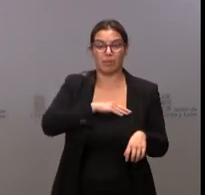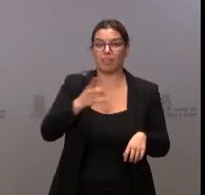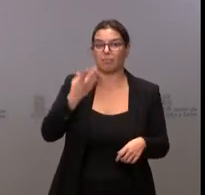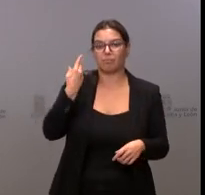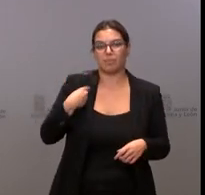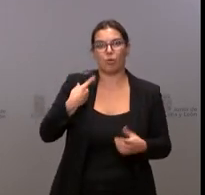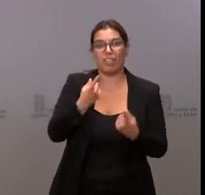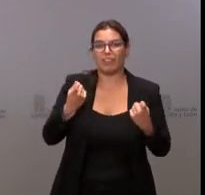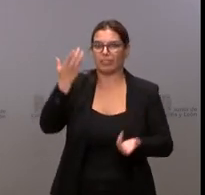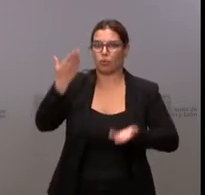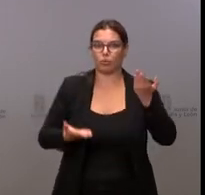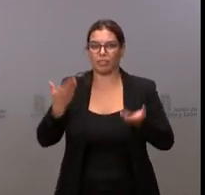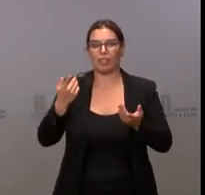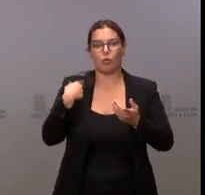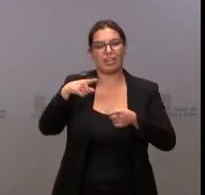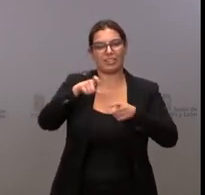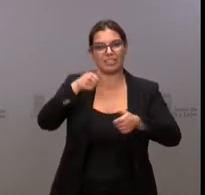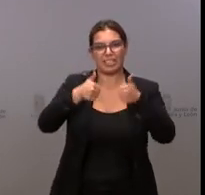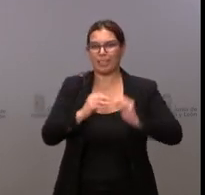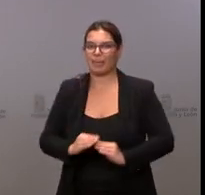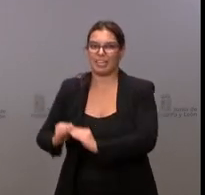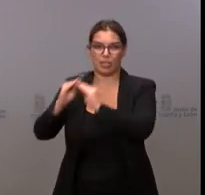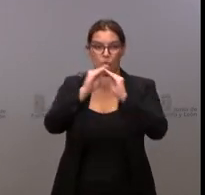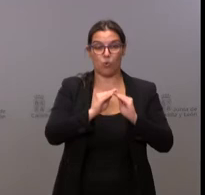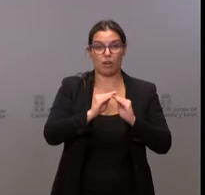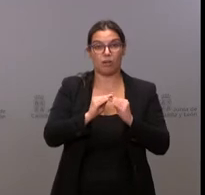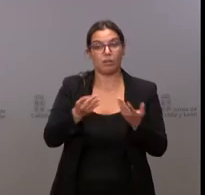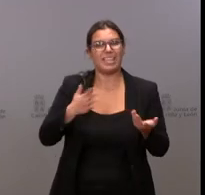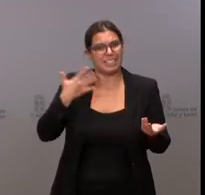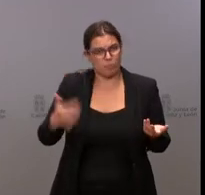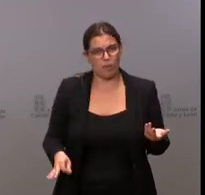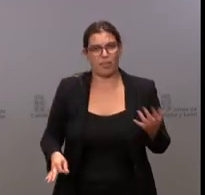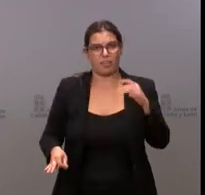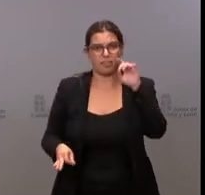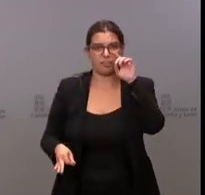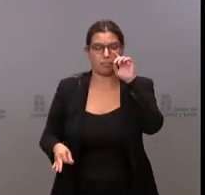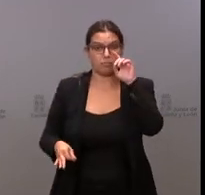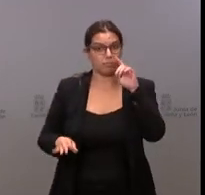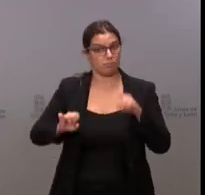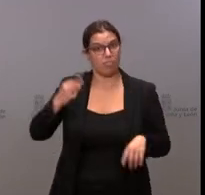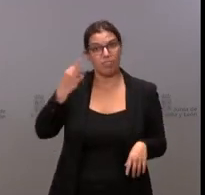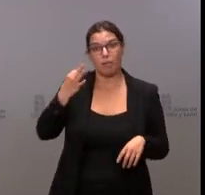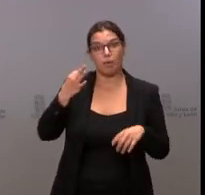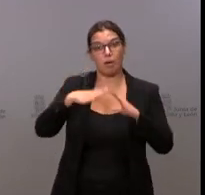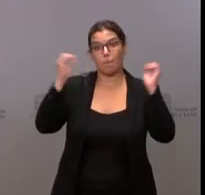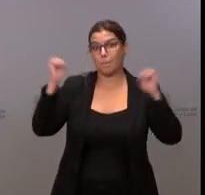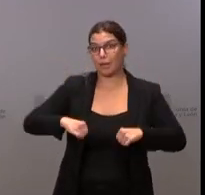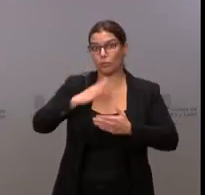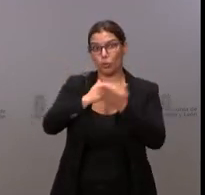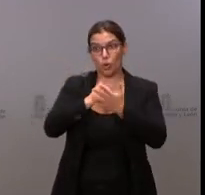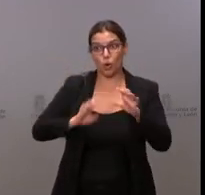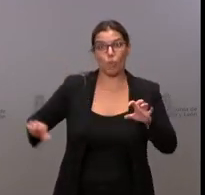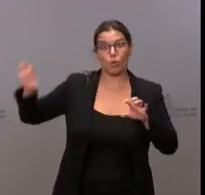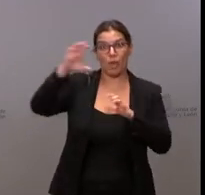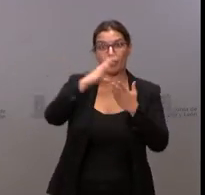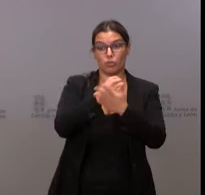implantar esa eba única técnicamente es posible mediante un pacto de todas las comunidades autónomas en la